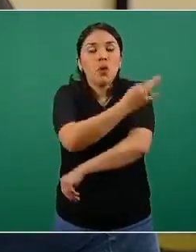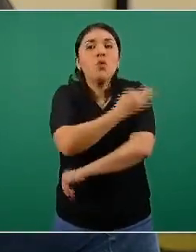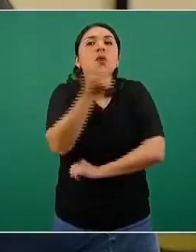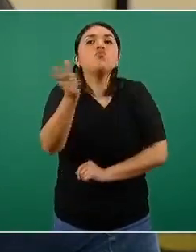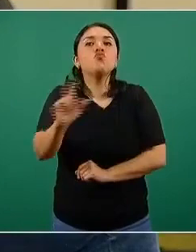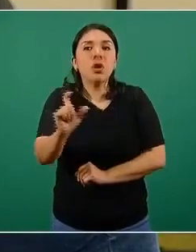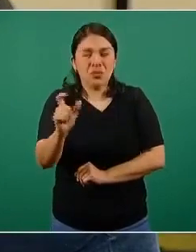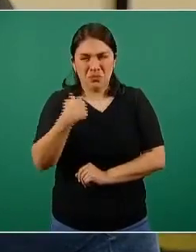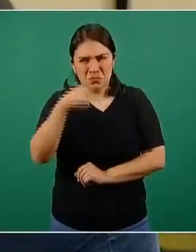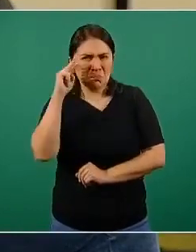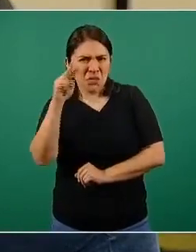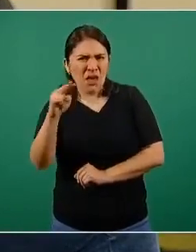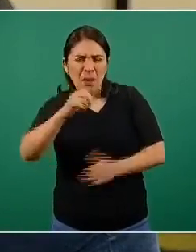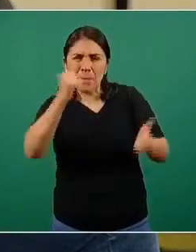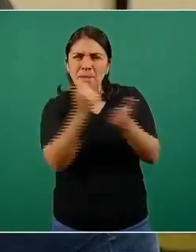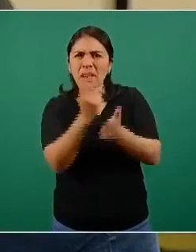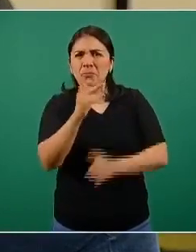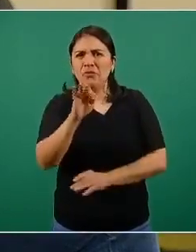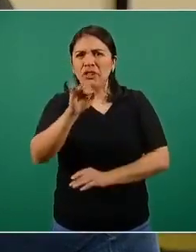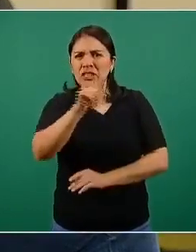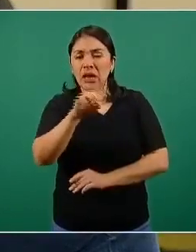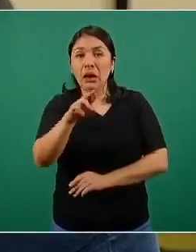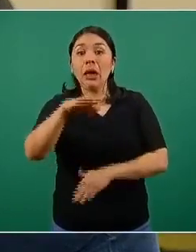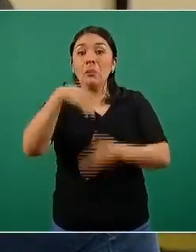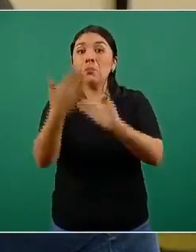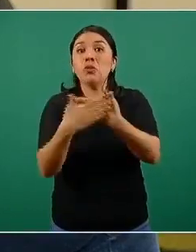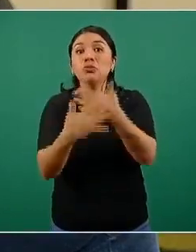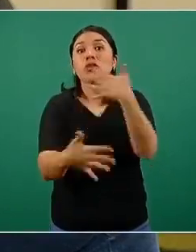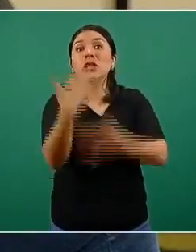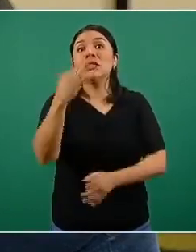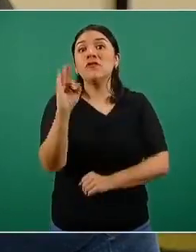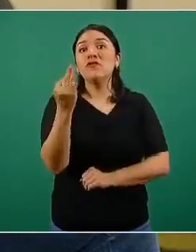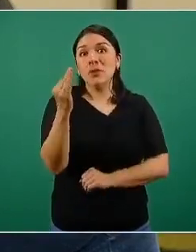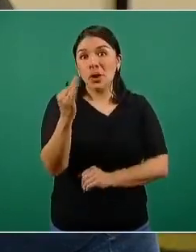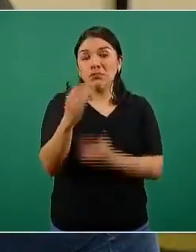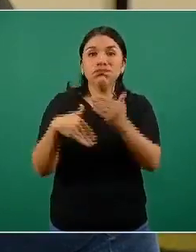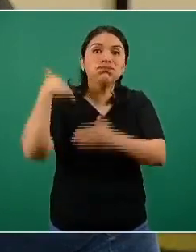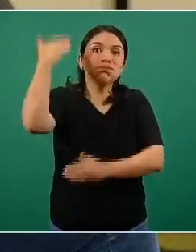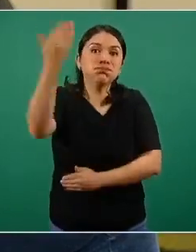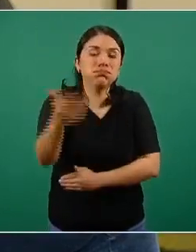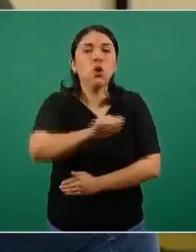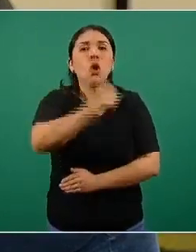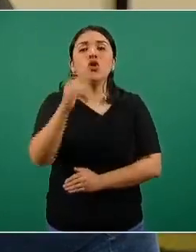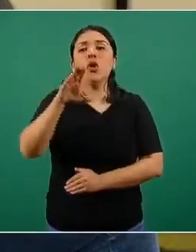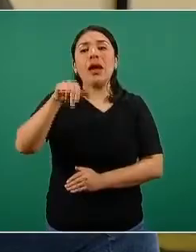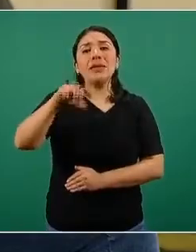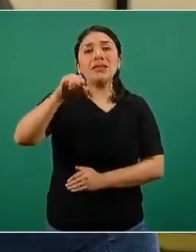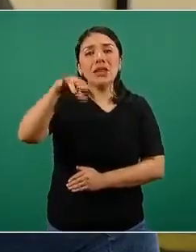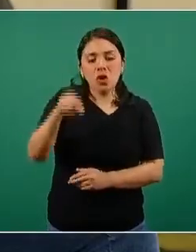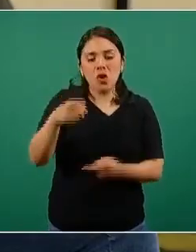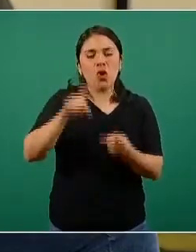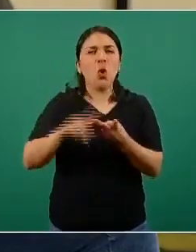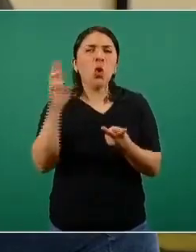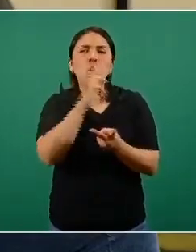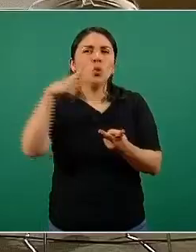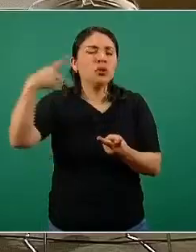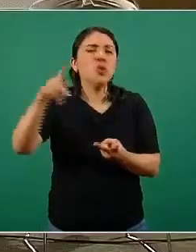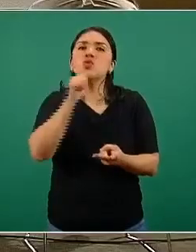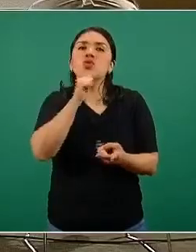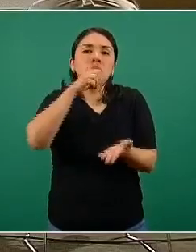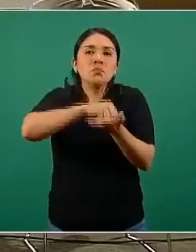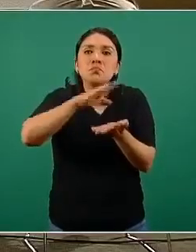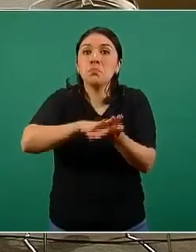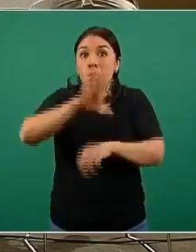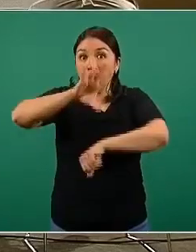entiendo que las vacunas de Pfizer llegarían hasta el 15 de febrero y CanSino y Sputnik pues todavía no tienen registro sanitario. Sí,